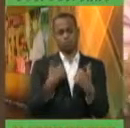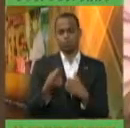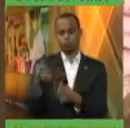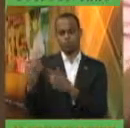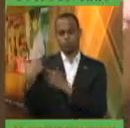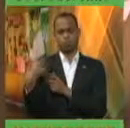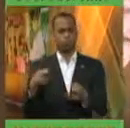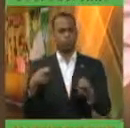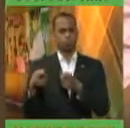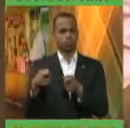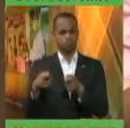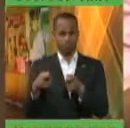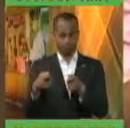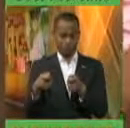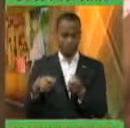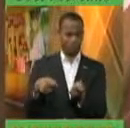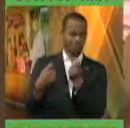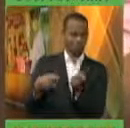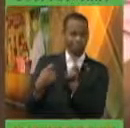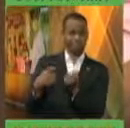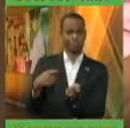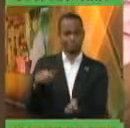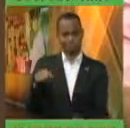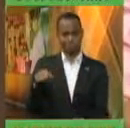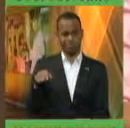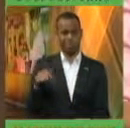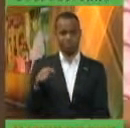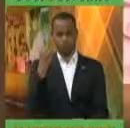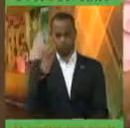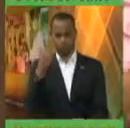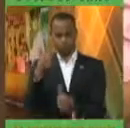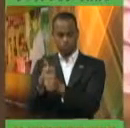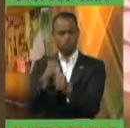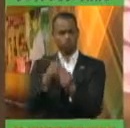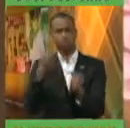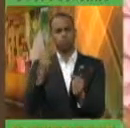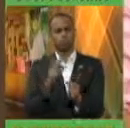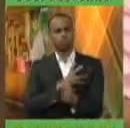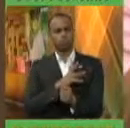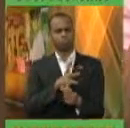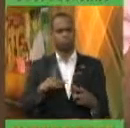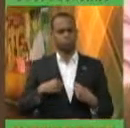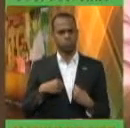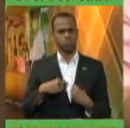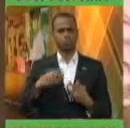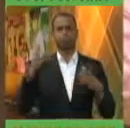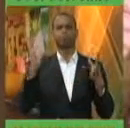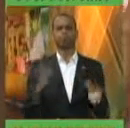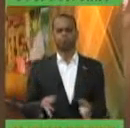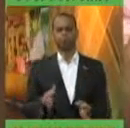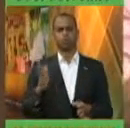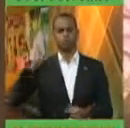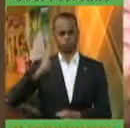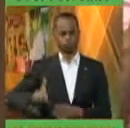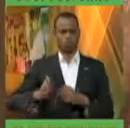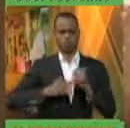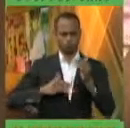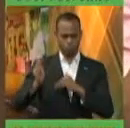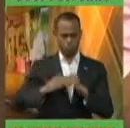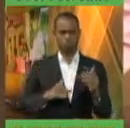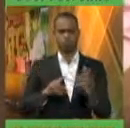entonces cada alcalde si nos ponemos todos a una se ponen todos a una y decimos vamos a construir